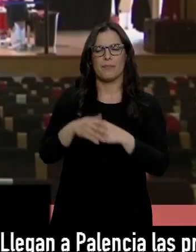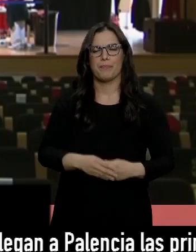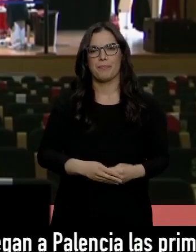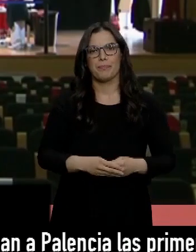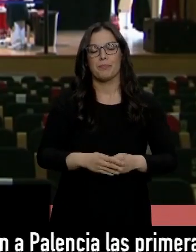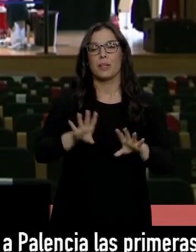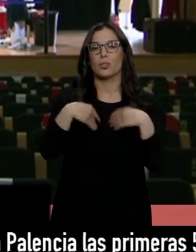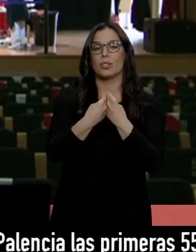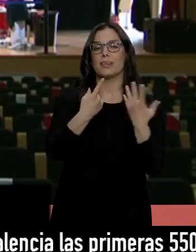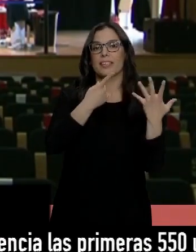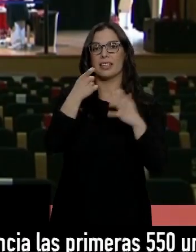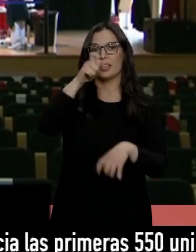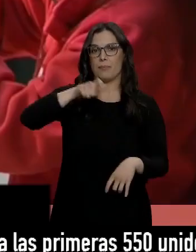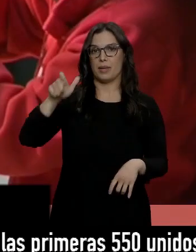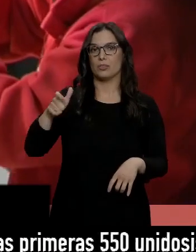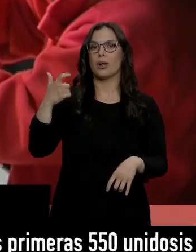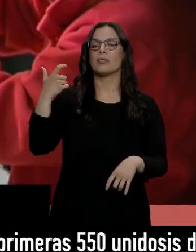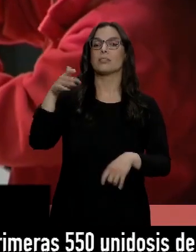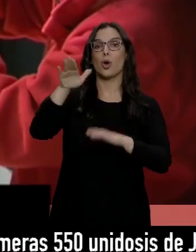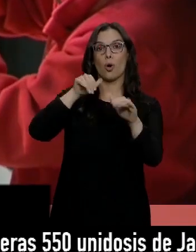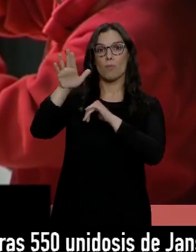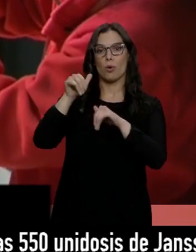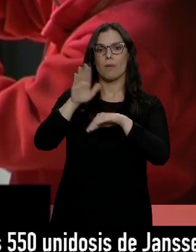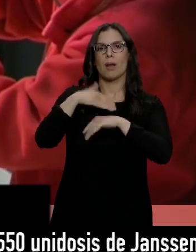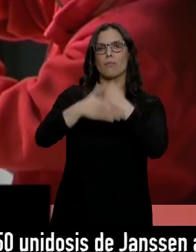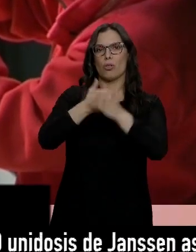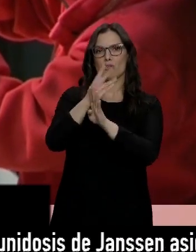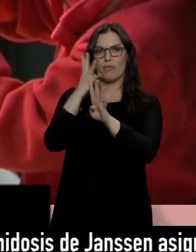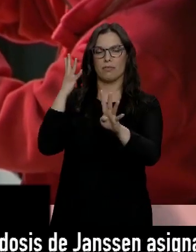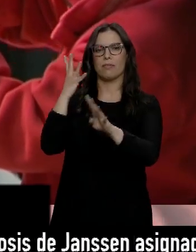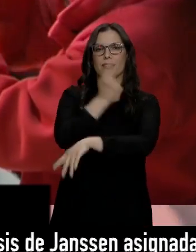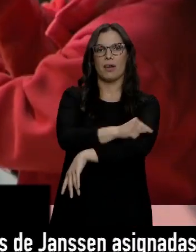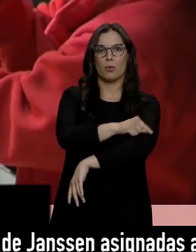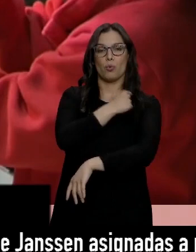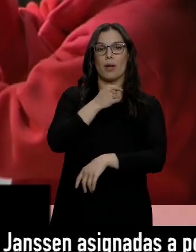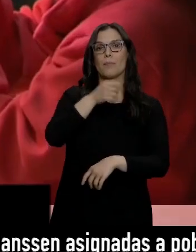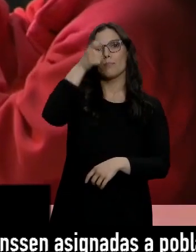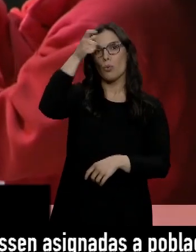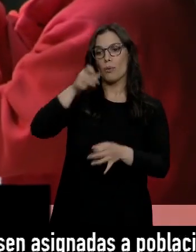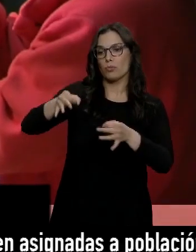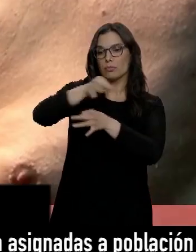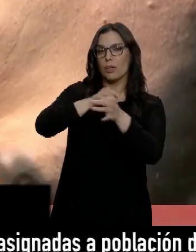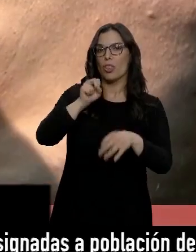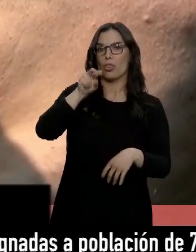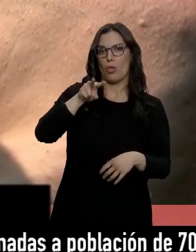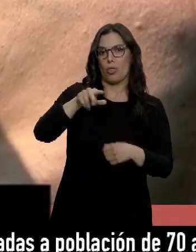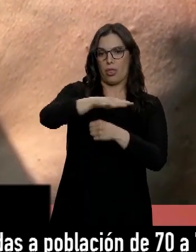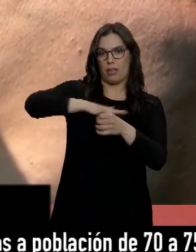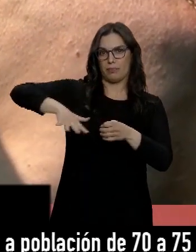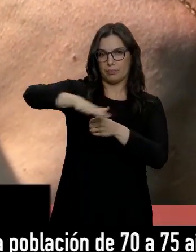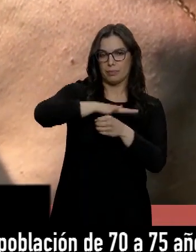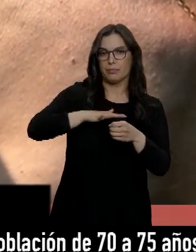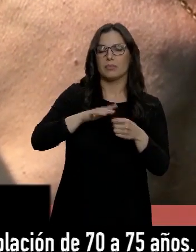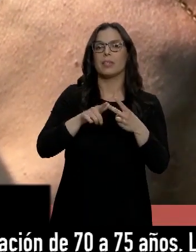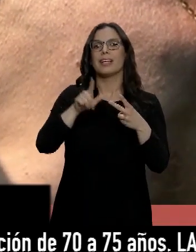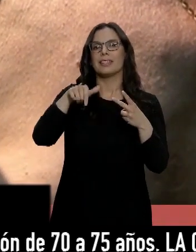En total, 600 personas han sido llamadas a este proceso de vacunación de 12 municipios de las zonas básicas de salud de Sotillo de